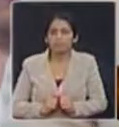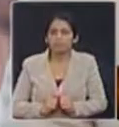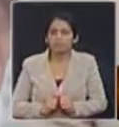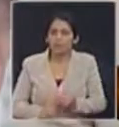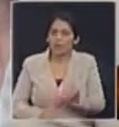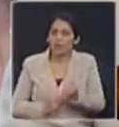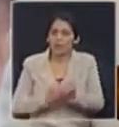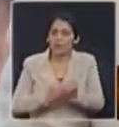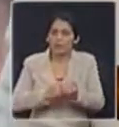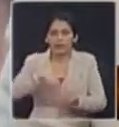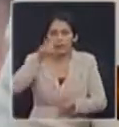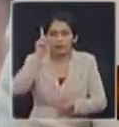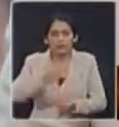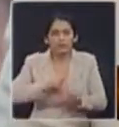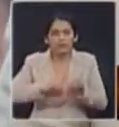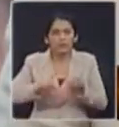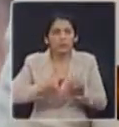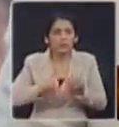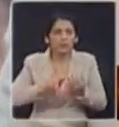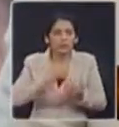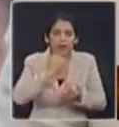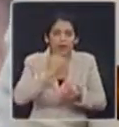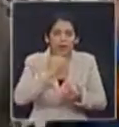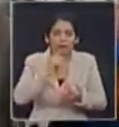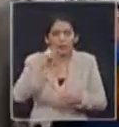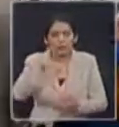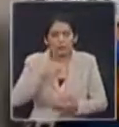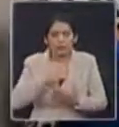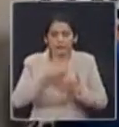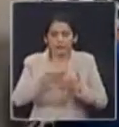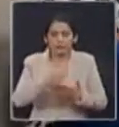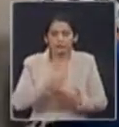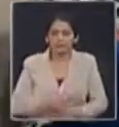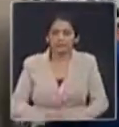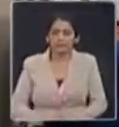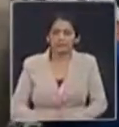sea lo que necesita la sociedad. En este caso, nuestro Ecuador. Chilena, para la Satelera Monoticias.